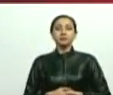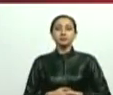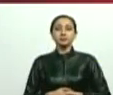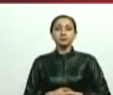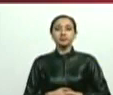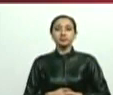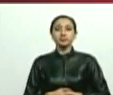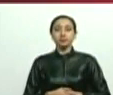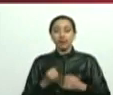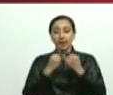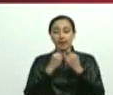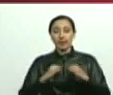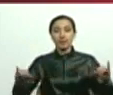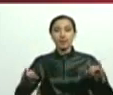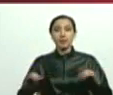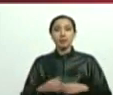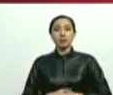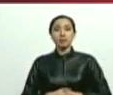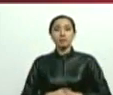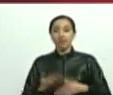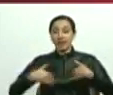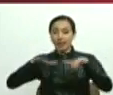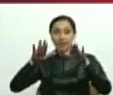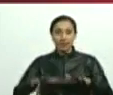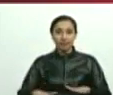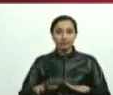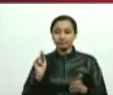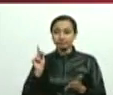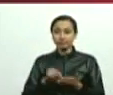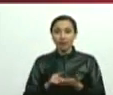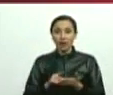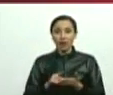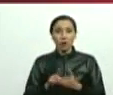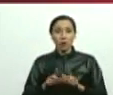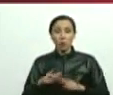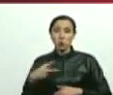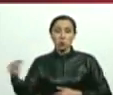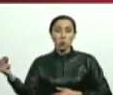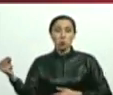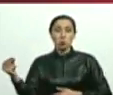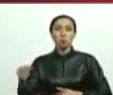La independencia no es algo estático que ya llegó y lo tenemos para siempre.